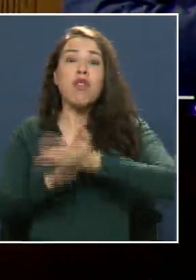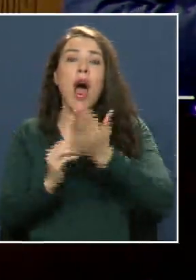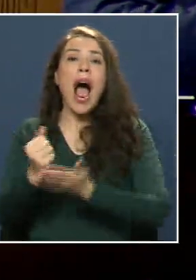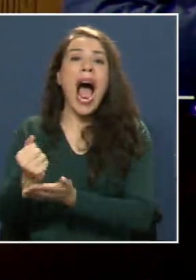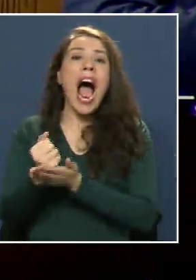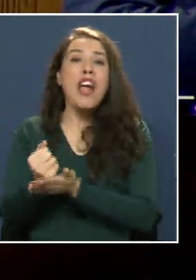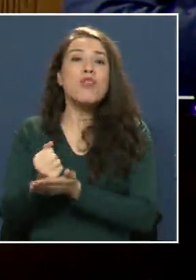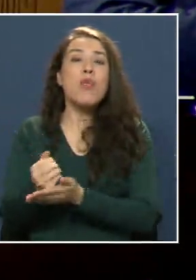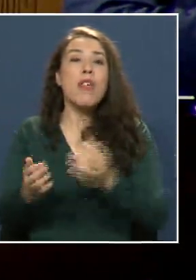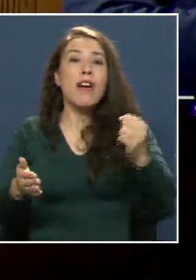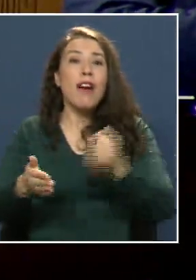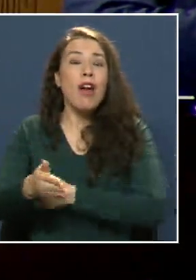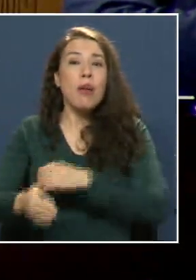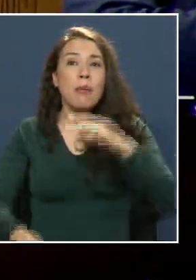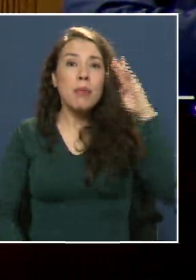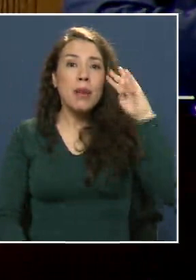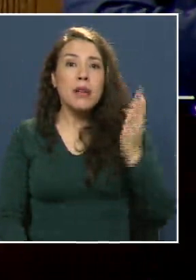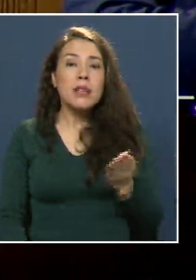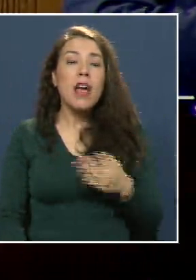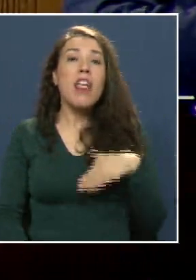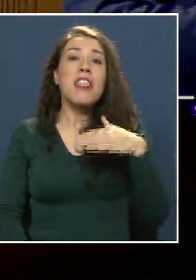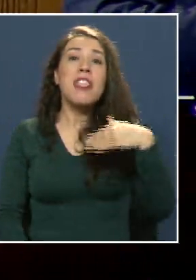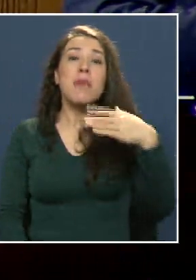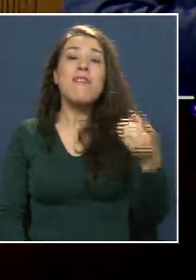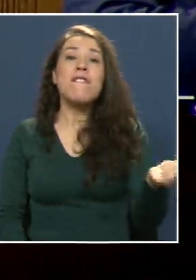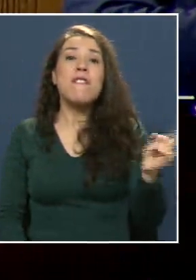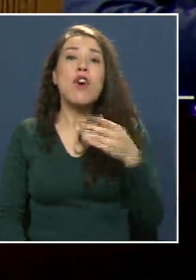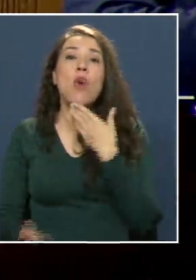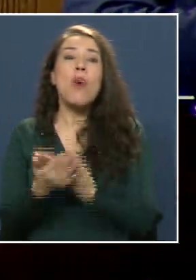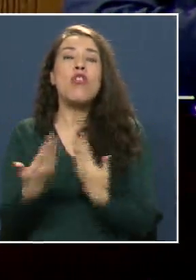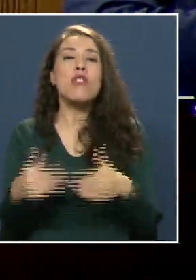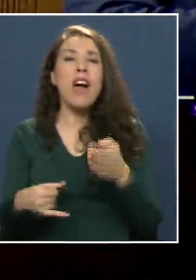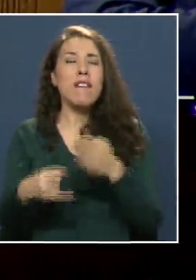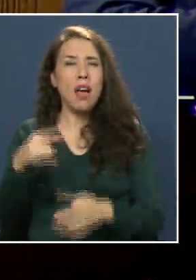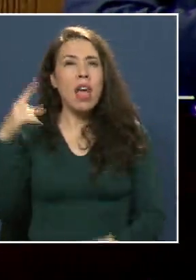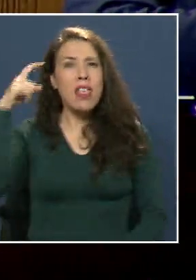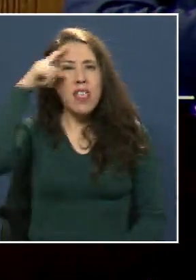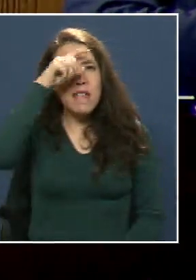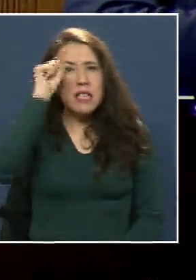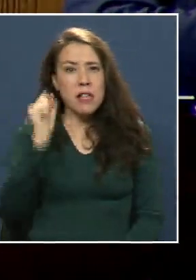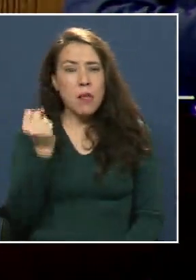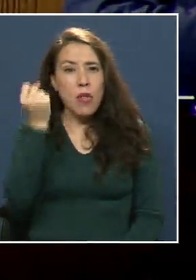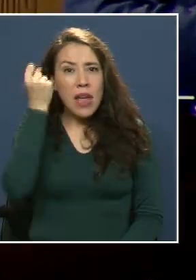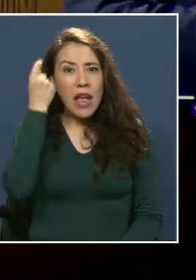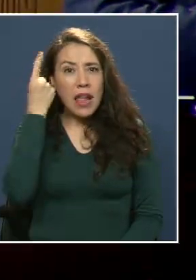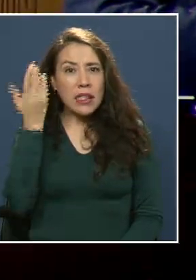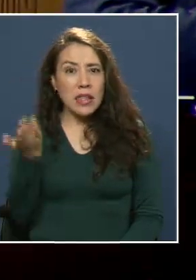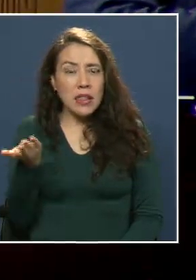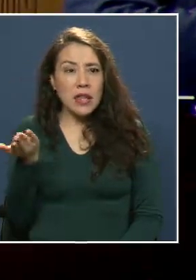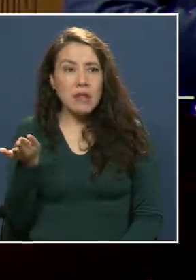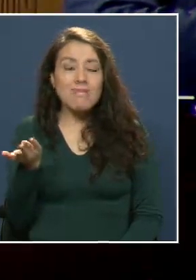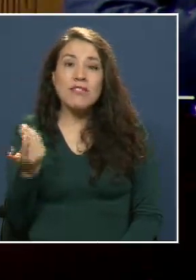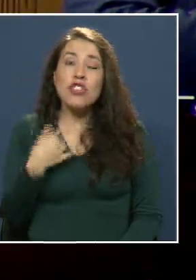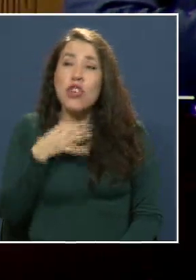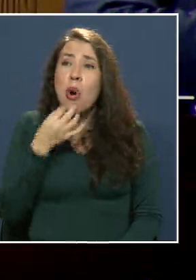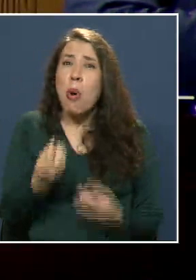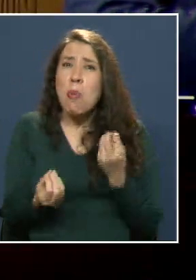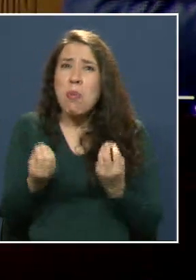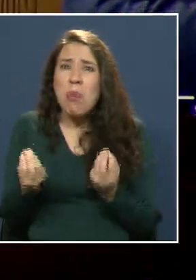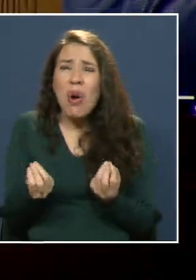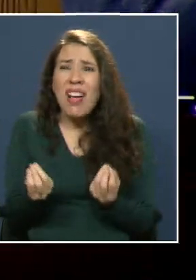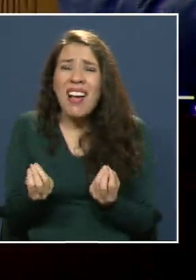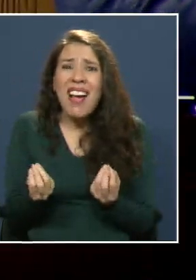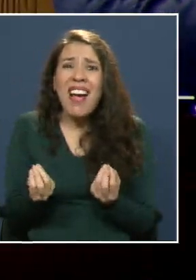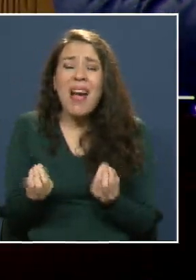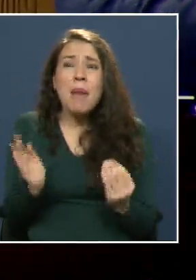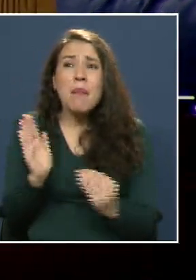de dictaduras y van a volver solamente cuando haya prescrito. Es difícil de entender. Tú no dices, bueno, ¿por qué tiene que existir una